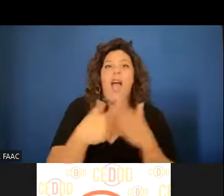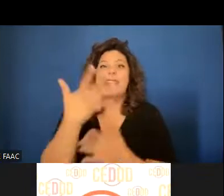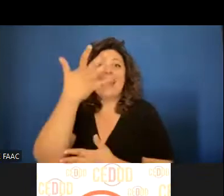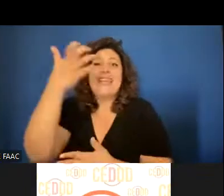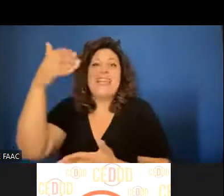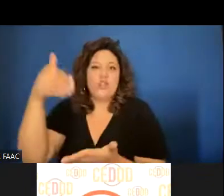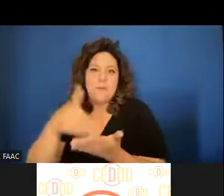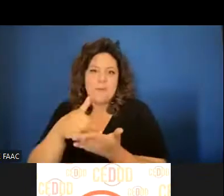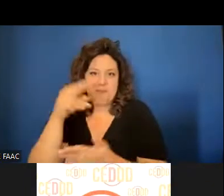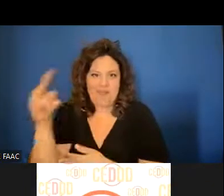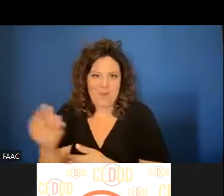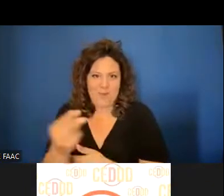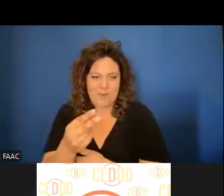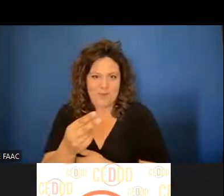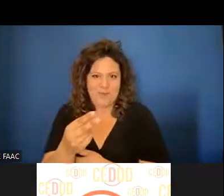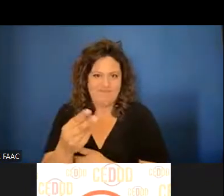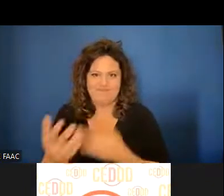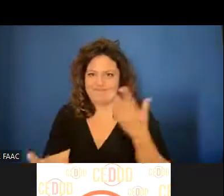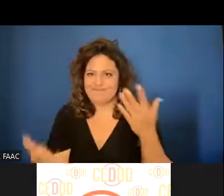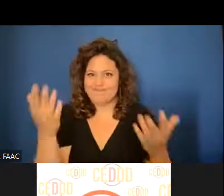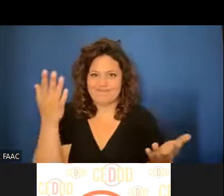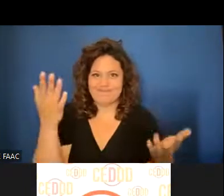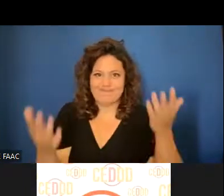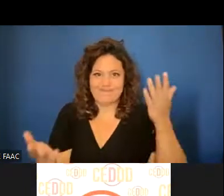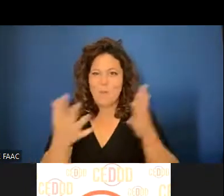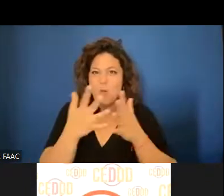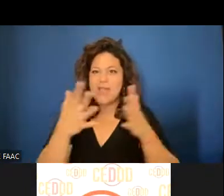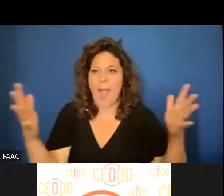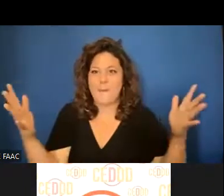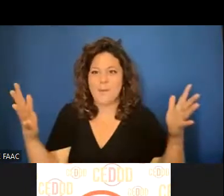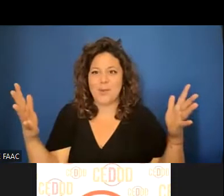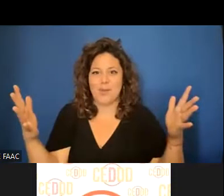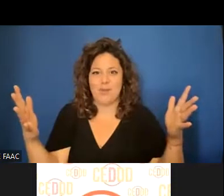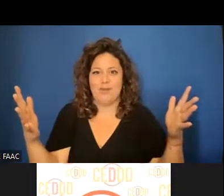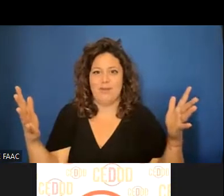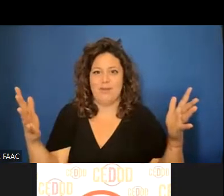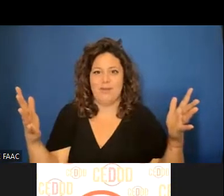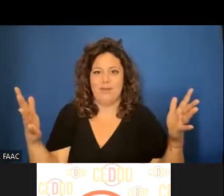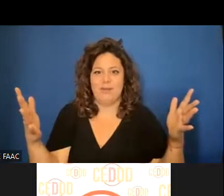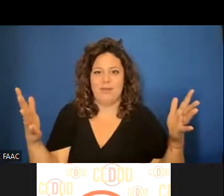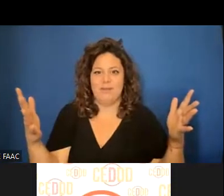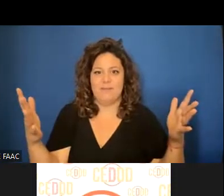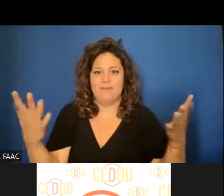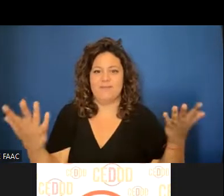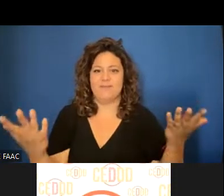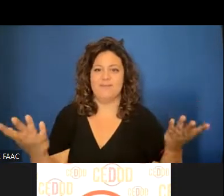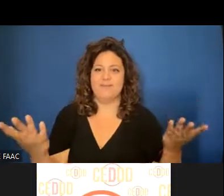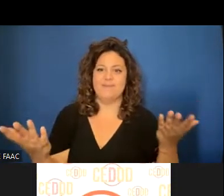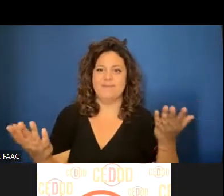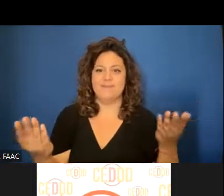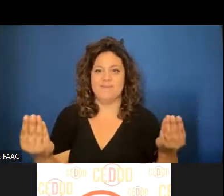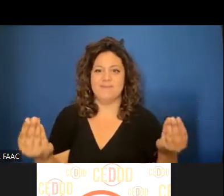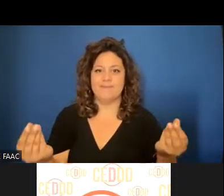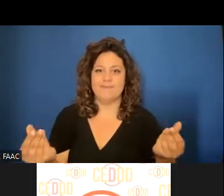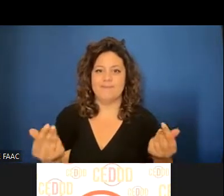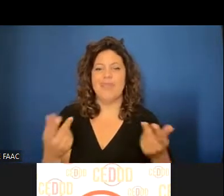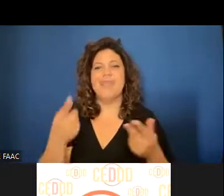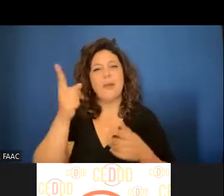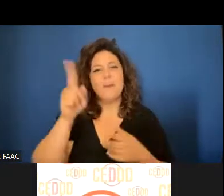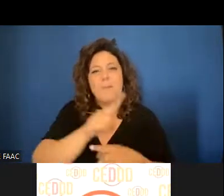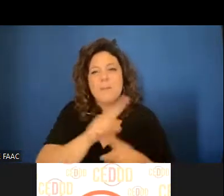Bueno, faltan ya 10 minutitos para las 6, llevamos ya 50 minutitos intensos de análisis de la ley.